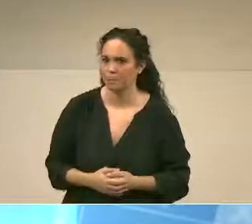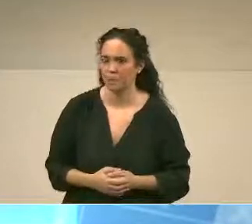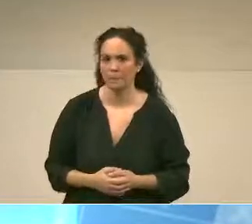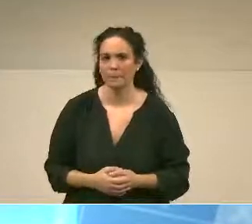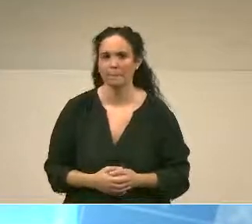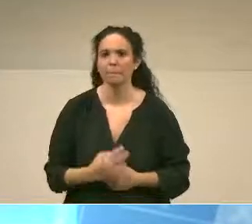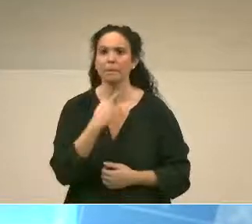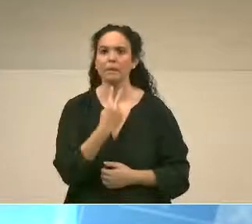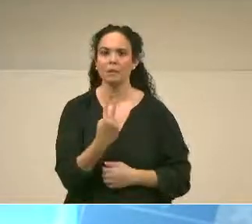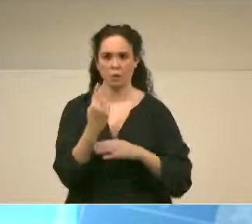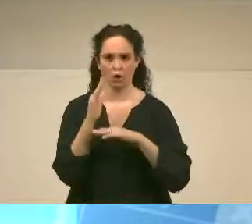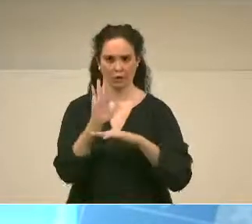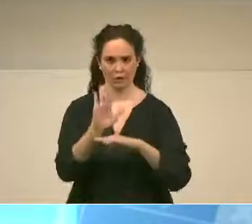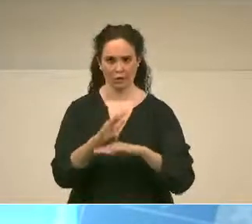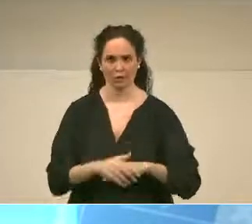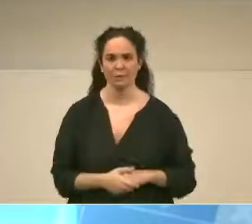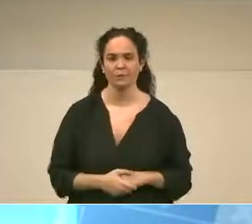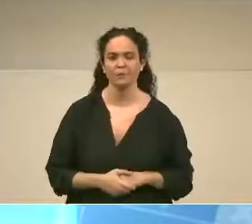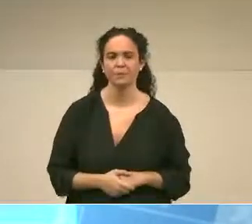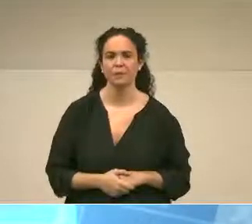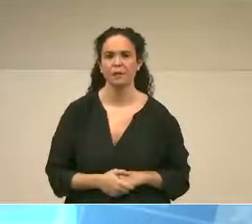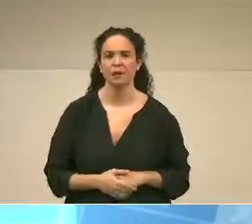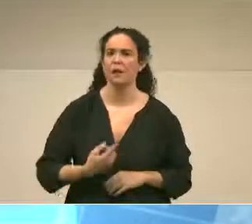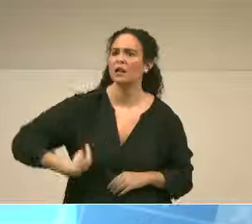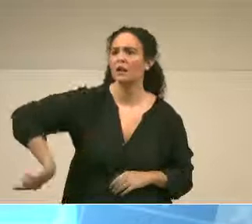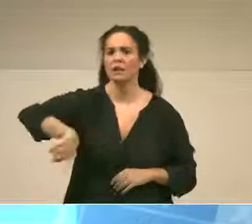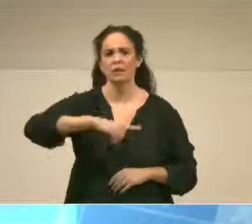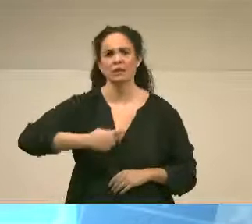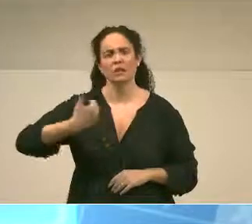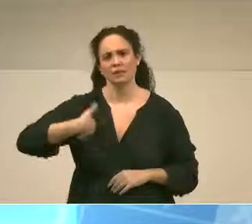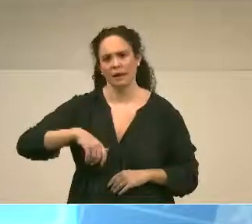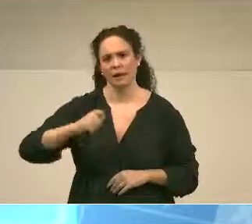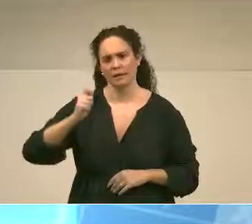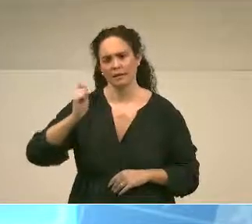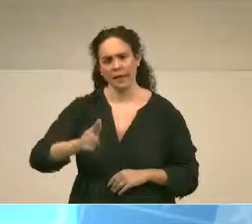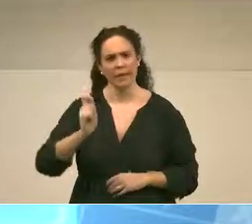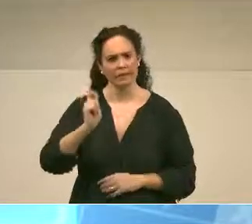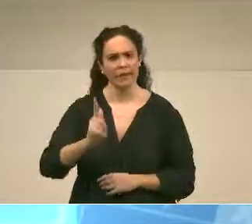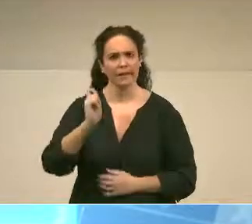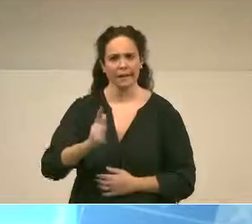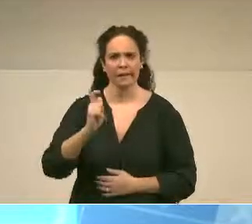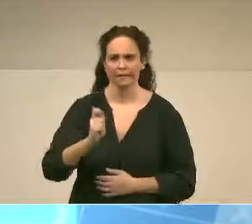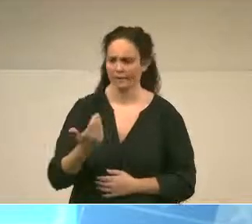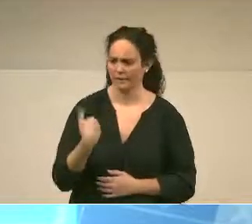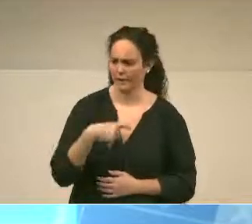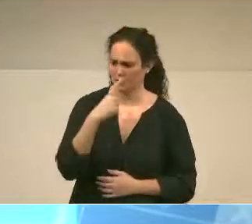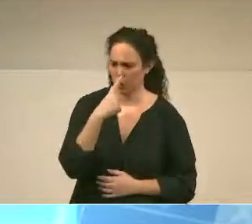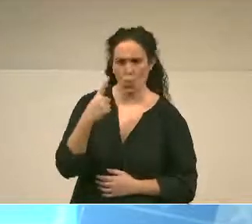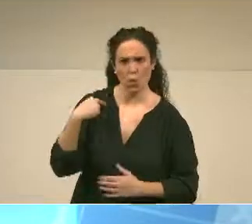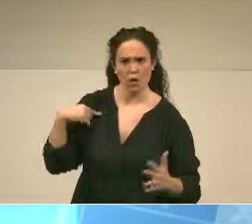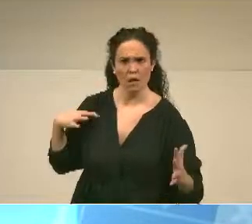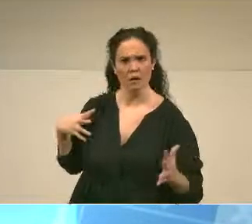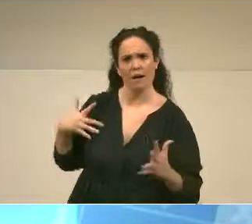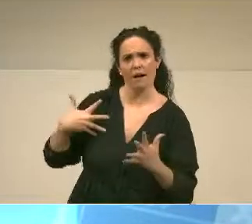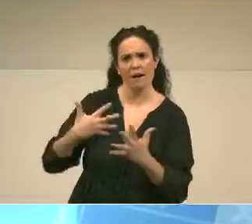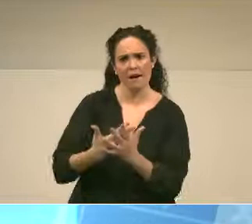Bueno, nosotros les hemos insistido, creo que en ocasiones, desde pues prácticamente desde hace un año, que estábamos